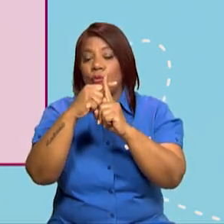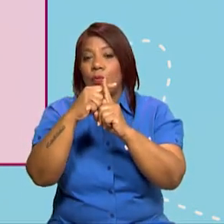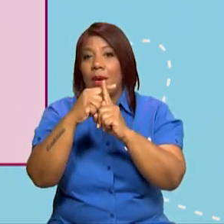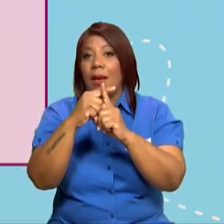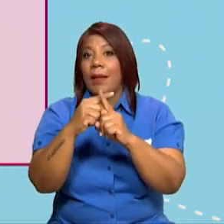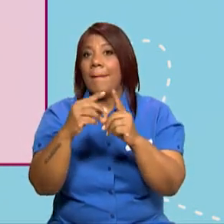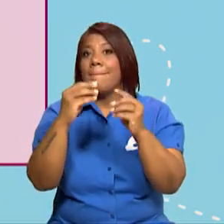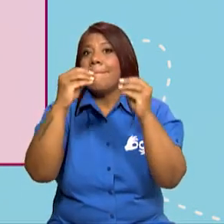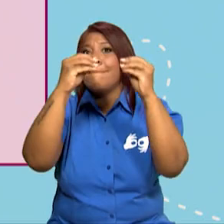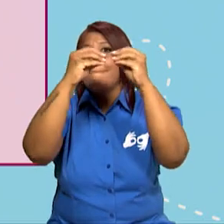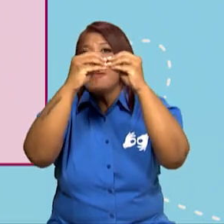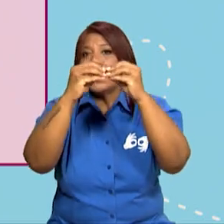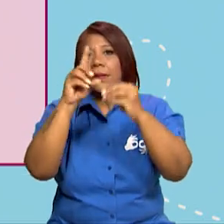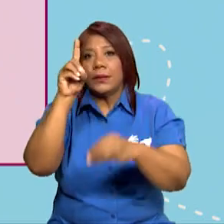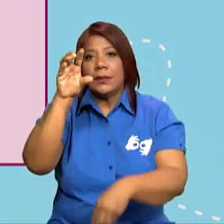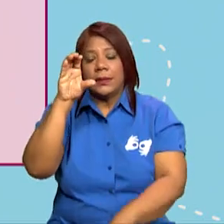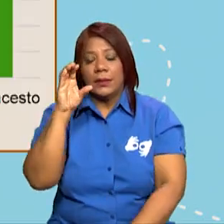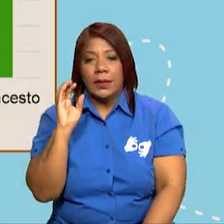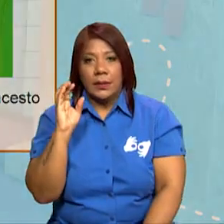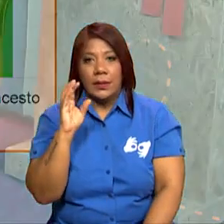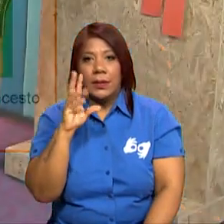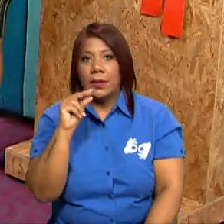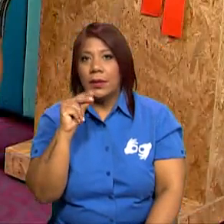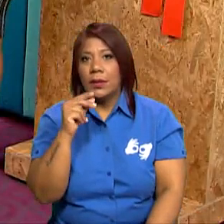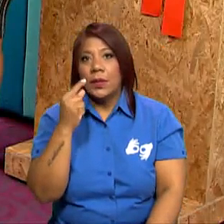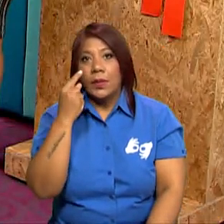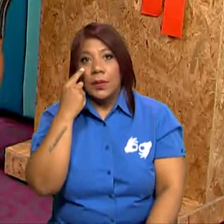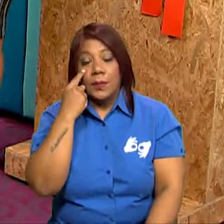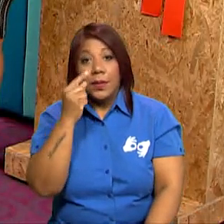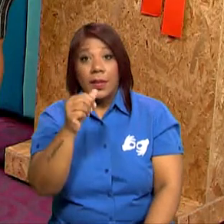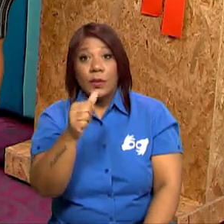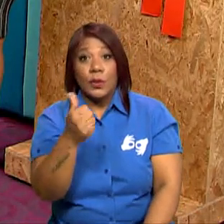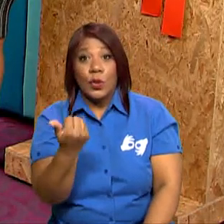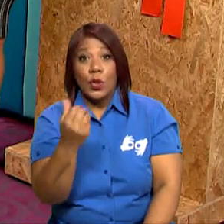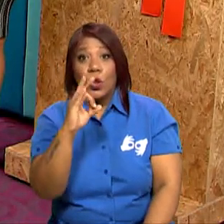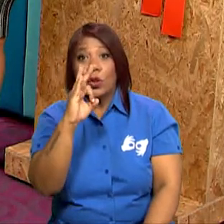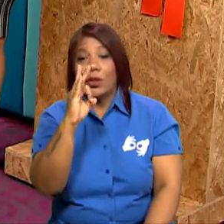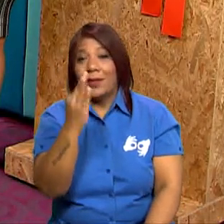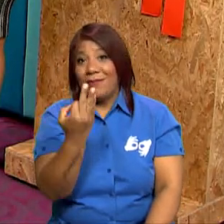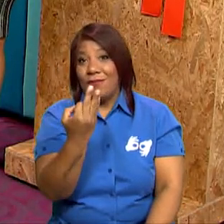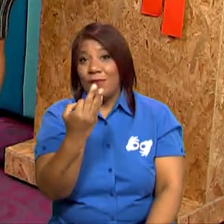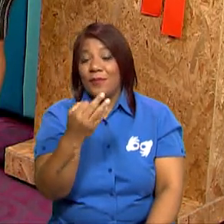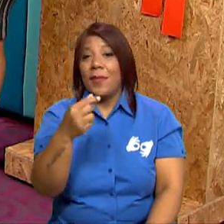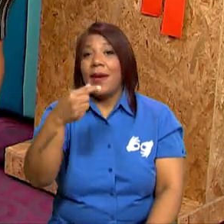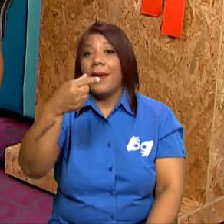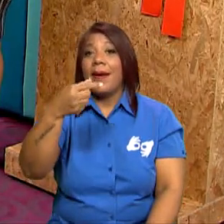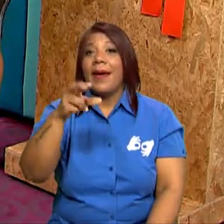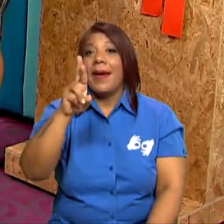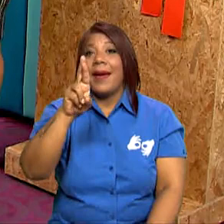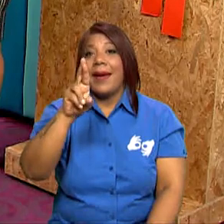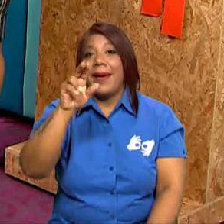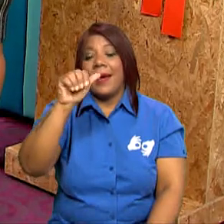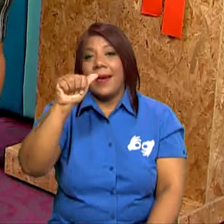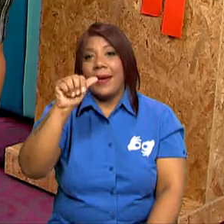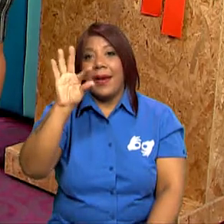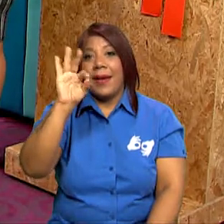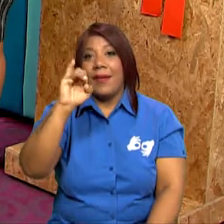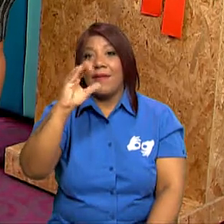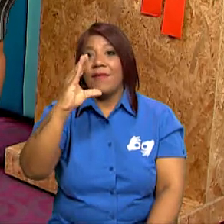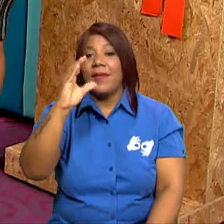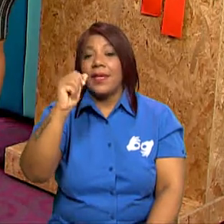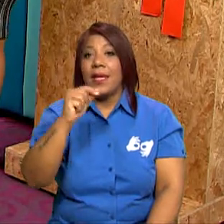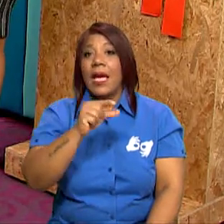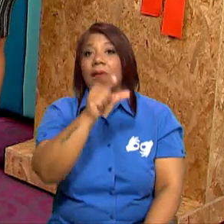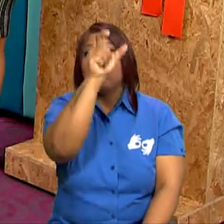¡Ah! Hay otro tipo de gráficas que seguro has visto también. Se llaman gráficas de barra y se llaman así porque están formadas